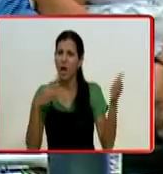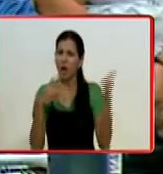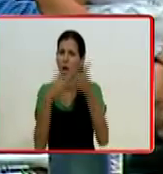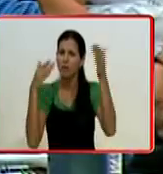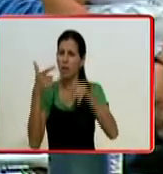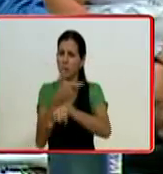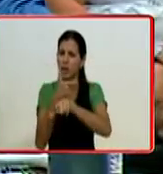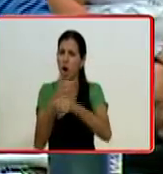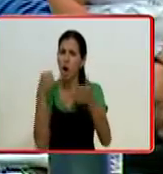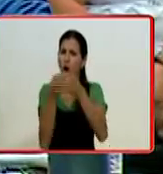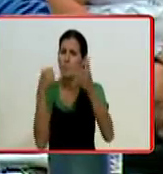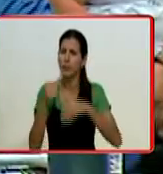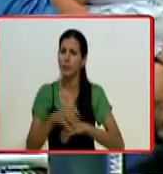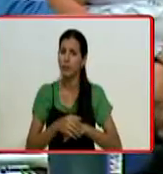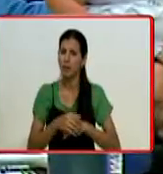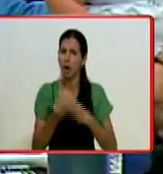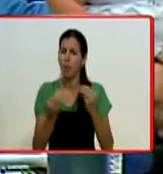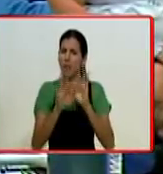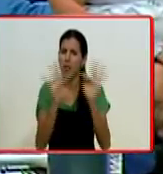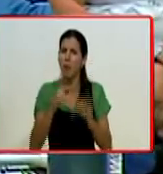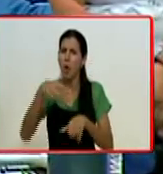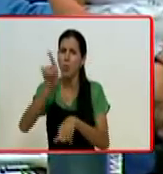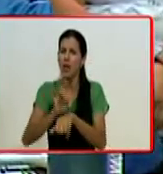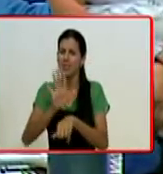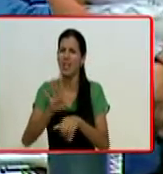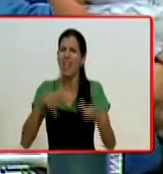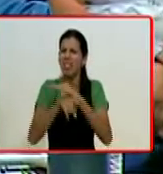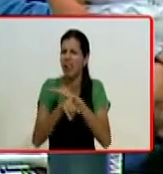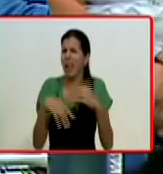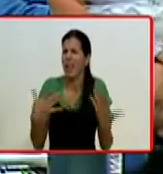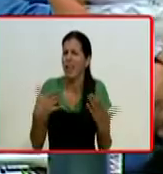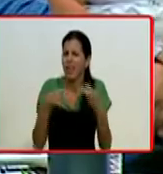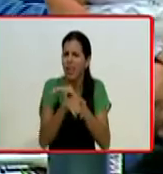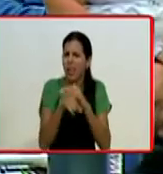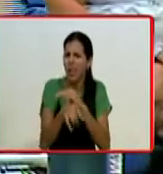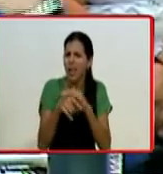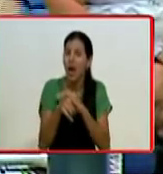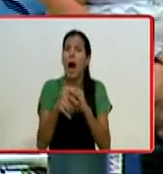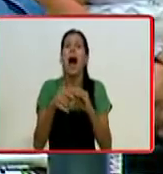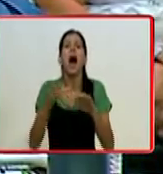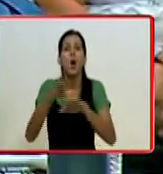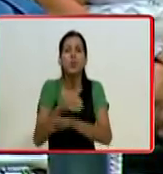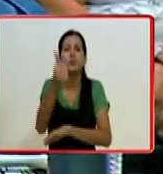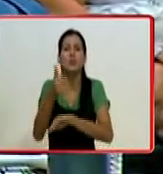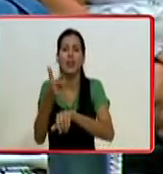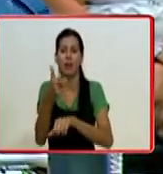entrar. ¿Entrar en qué? Entrar en la Junta de Gobierno,